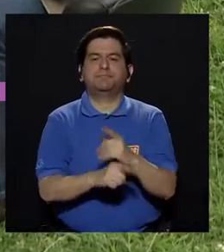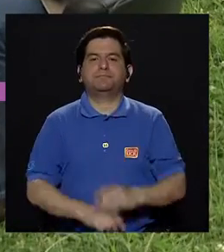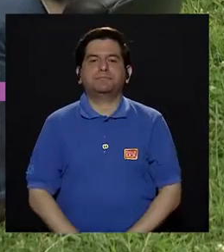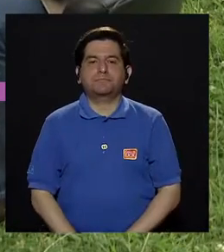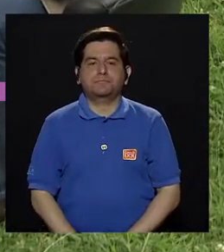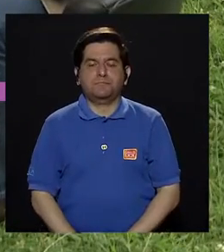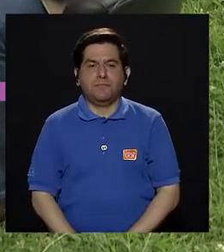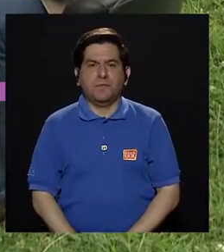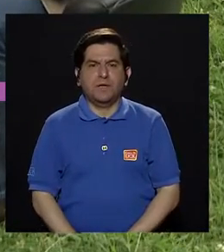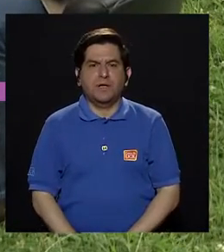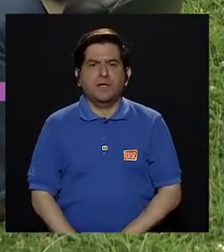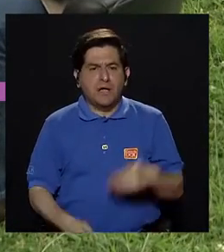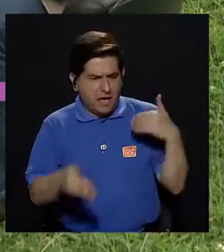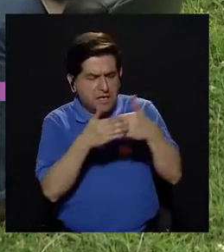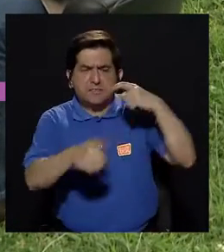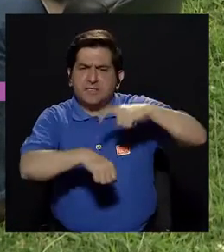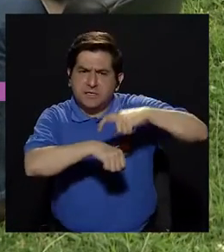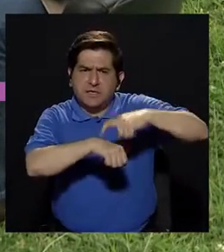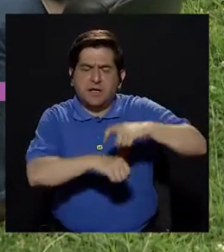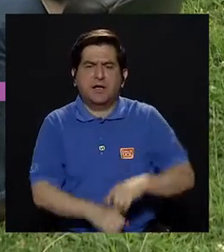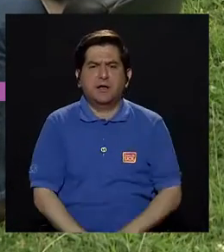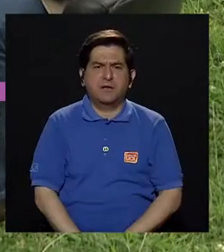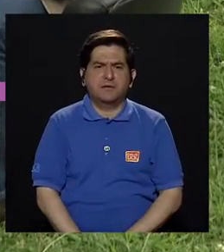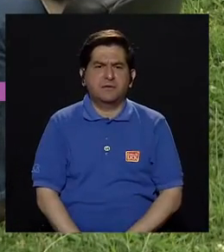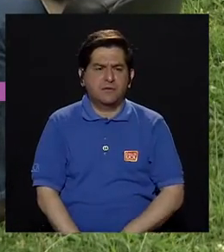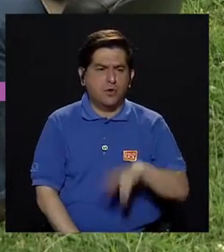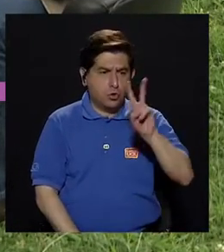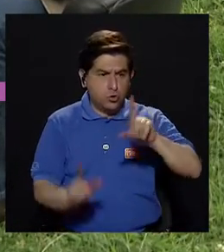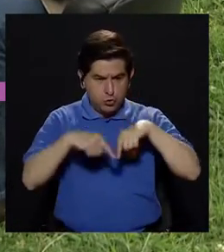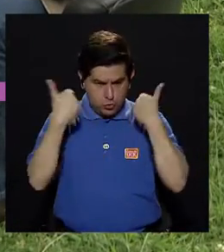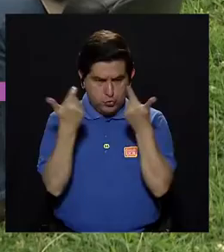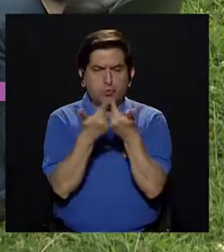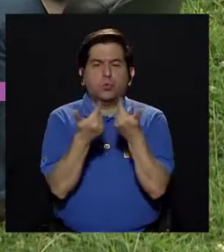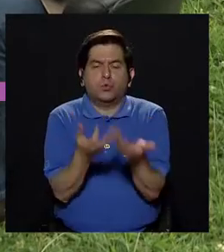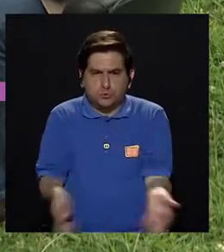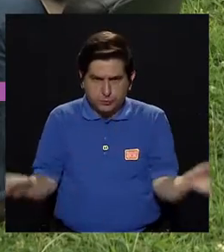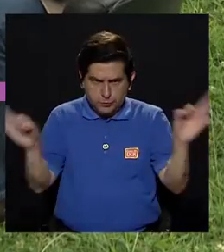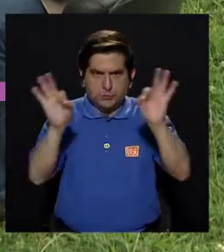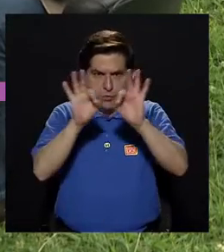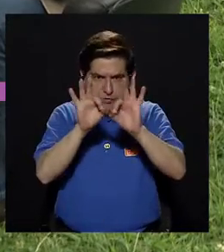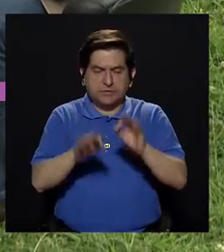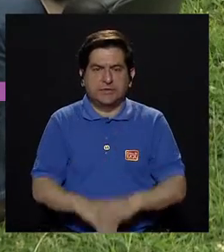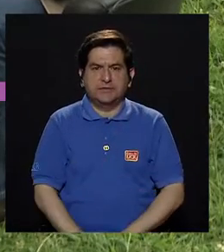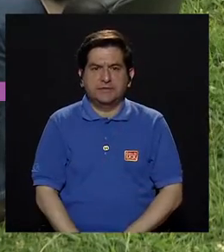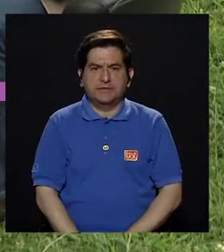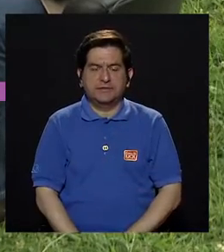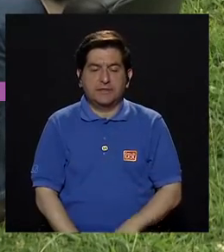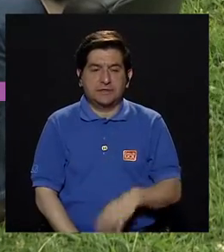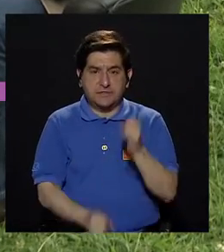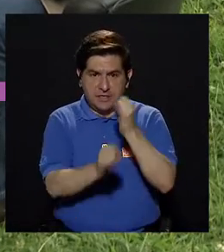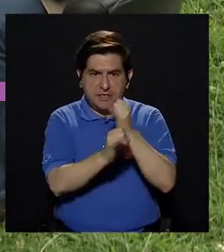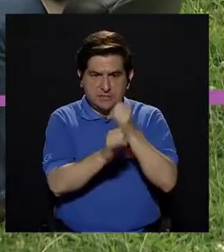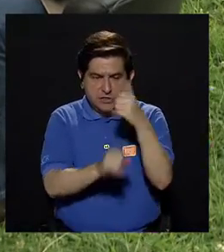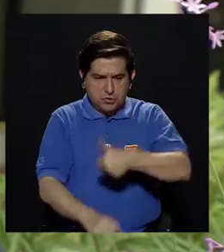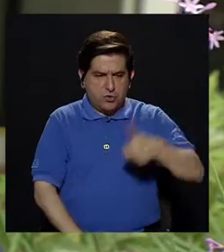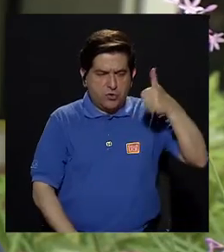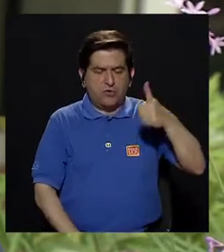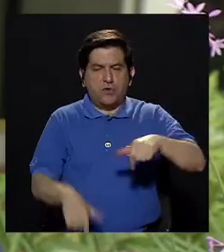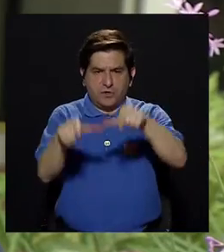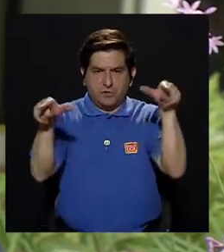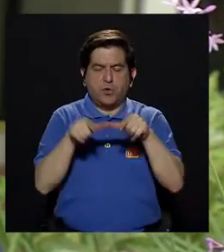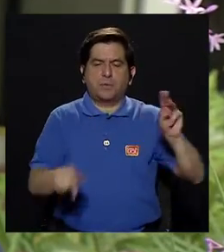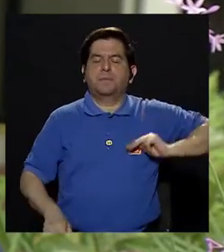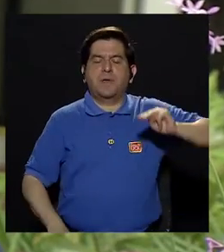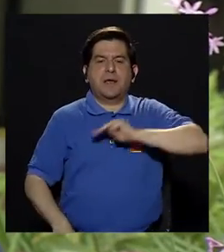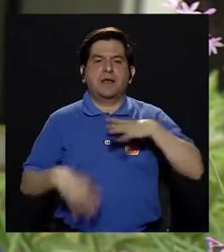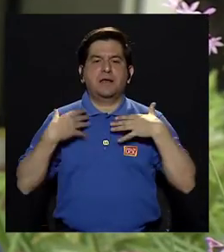hecho recientemente hay dos grupos muy, muy importantes para nosotros, ¿verdad? El ente rector local, que es el